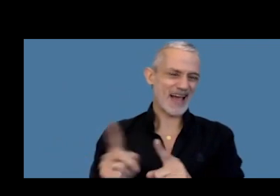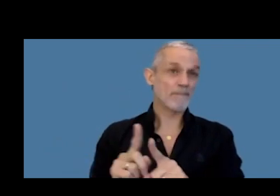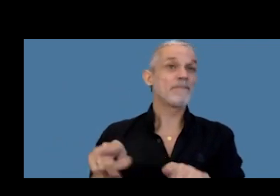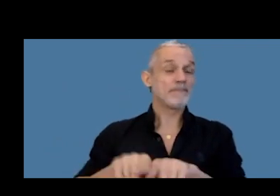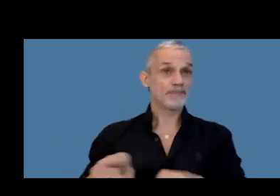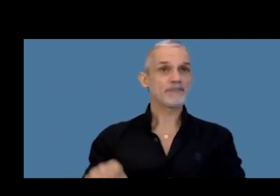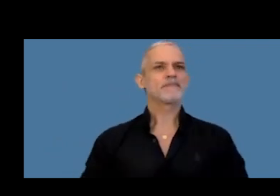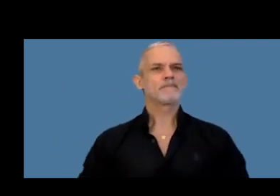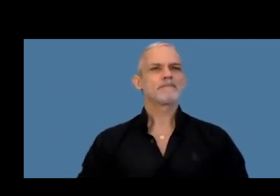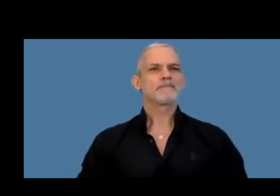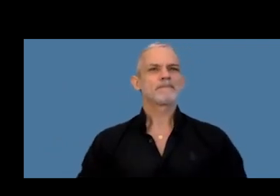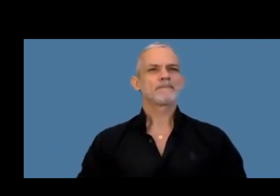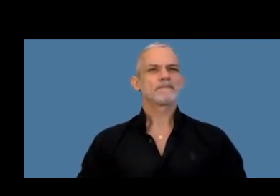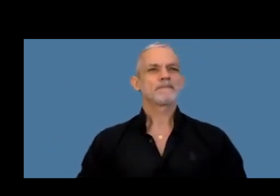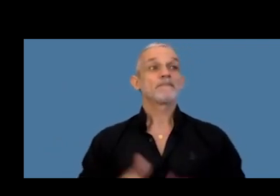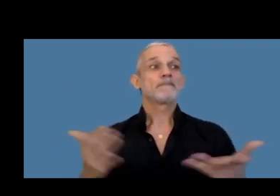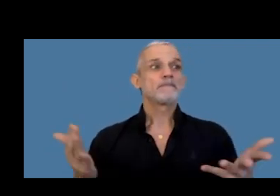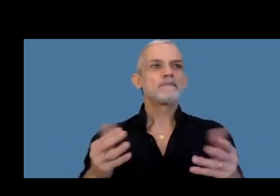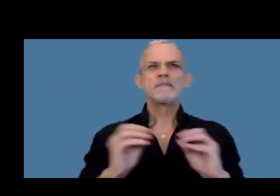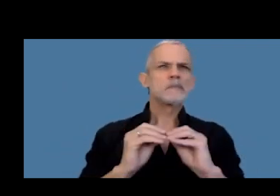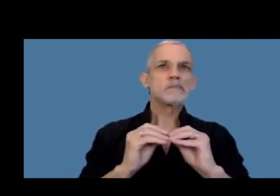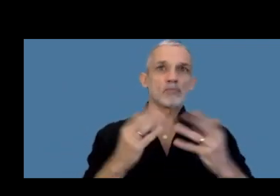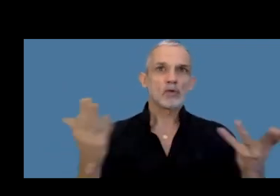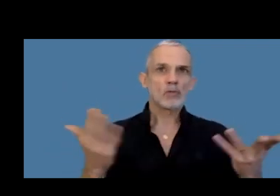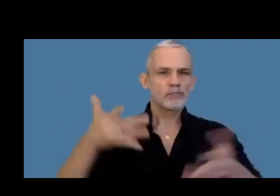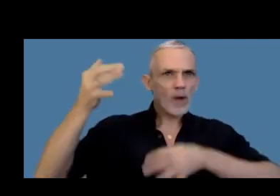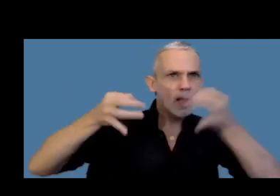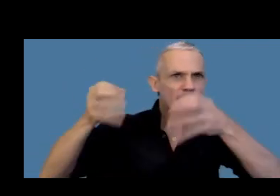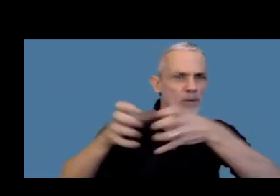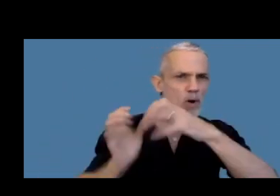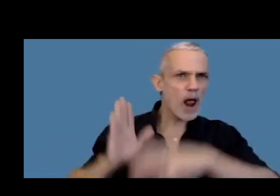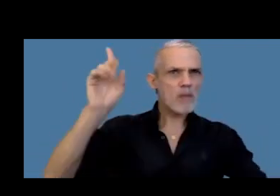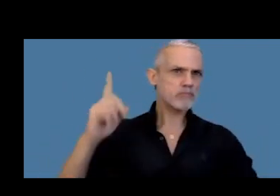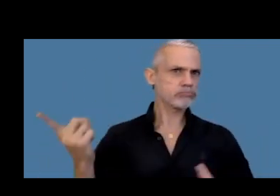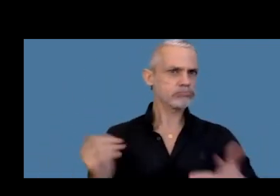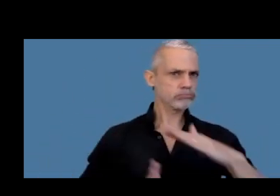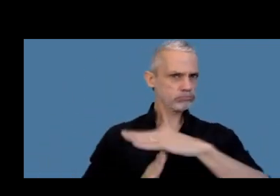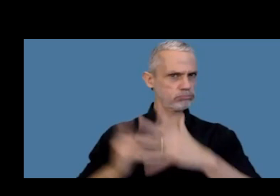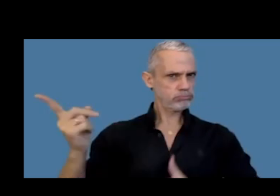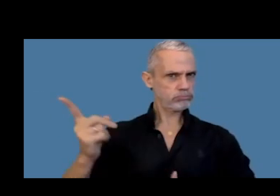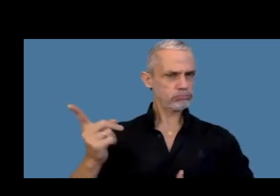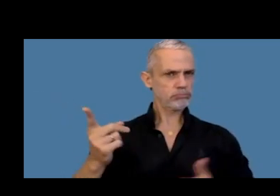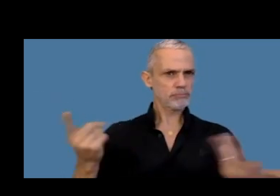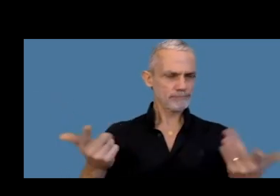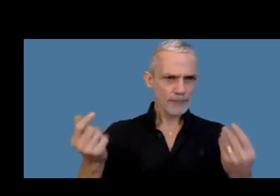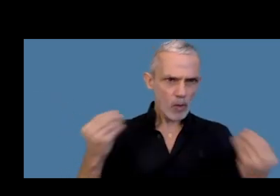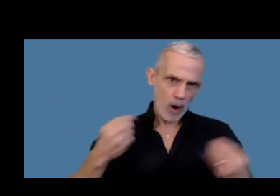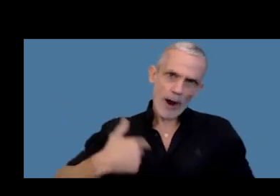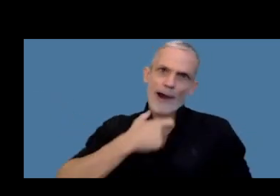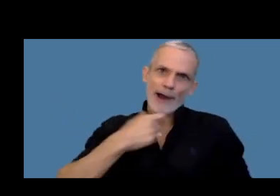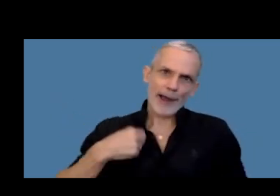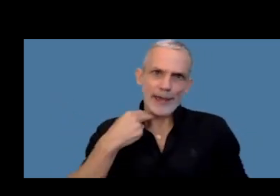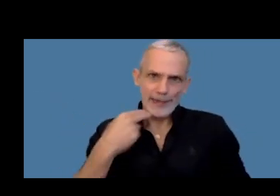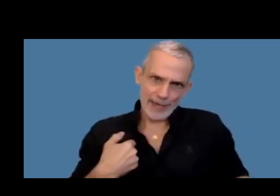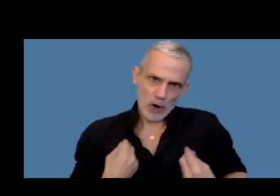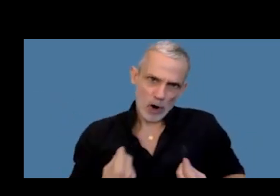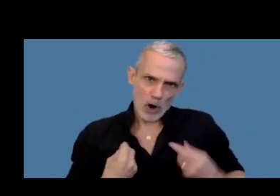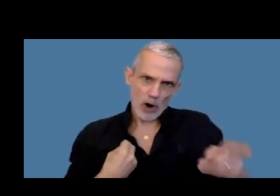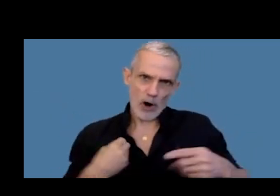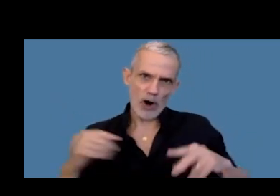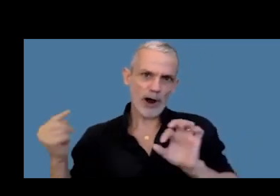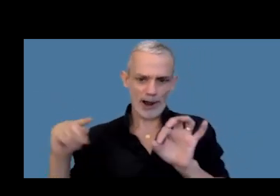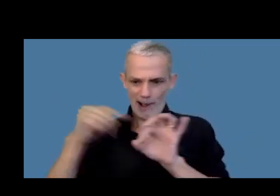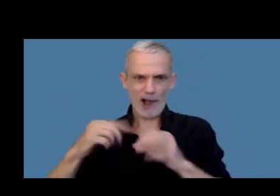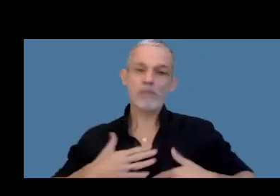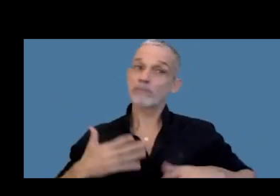¿Sí? La cuestión se planteó ante los tribunales de California, porque la pareja que encargó dijo: no, queremos nuestro hijo. Y la mujer dijo: